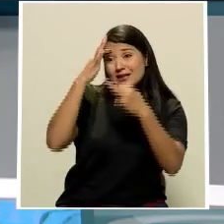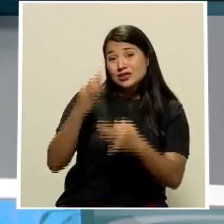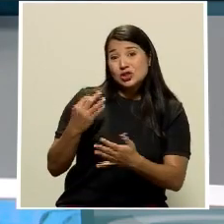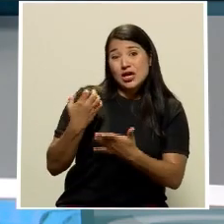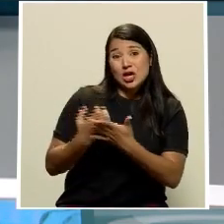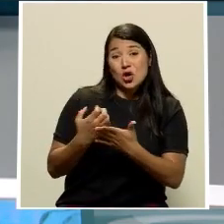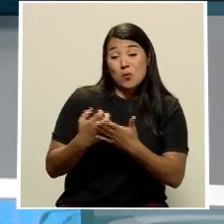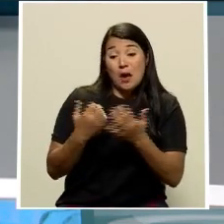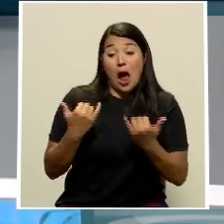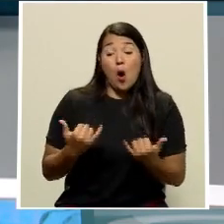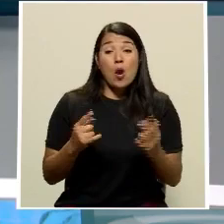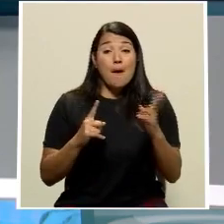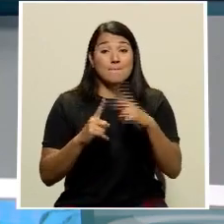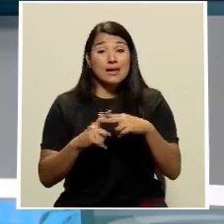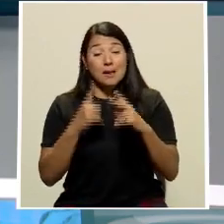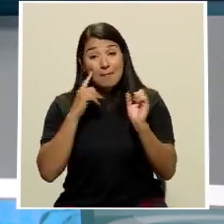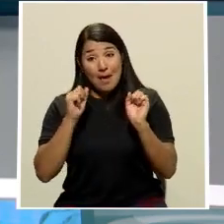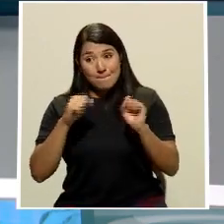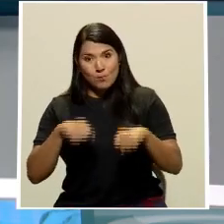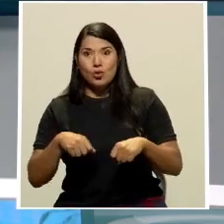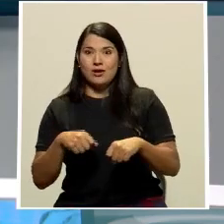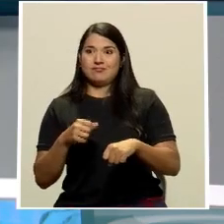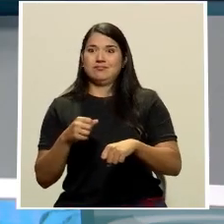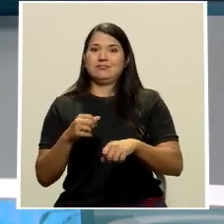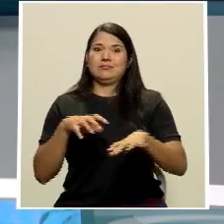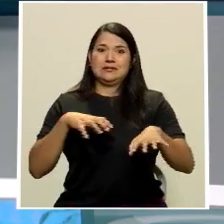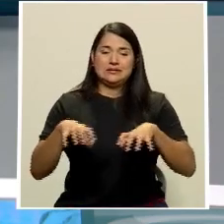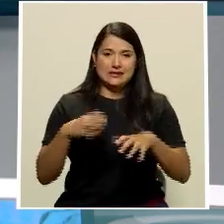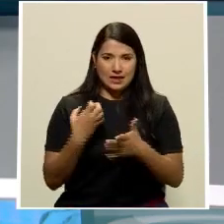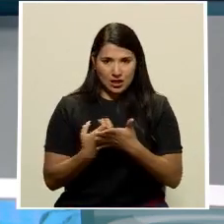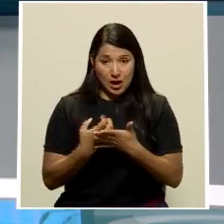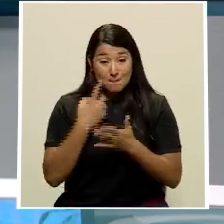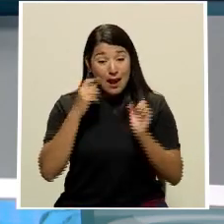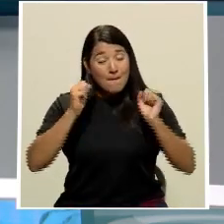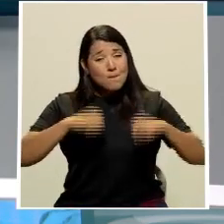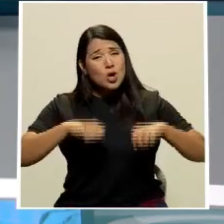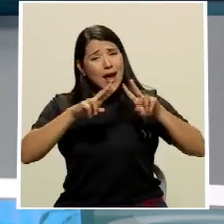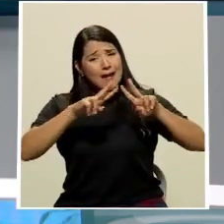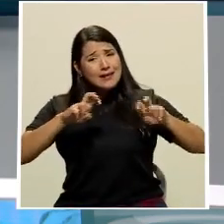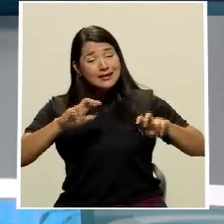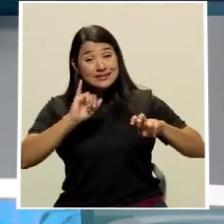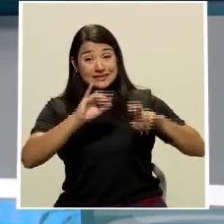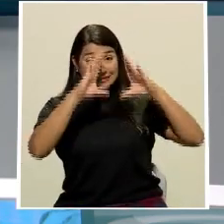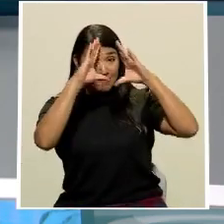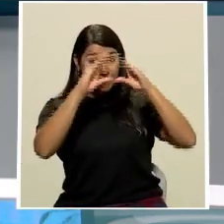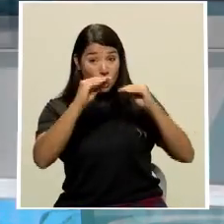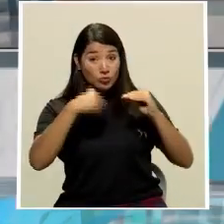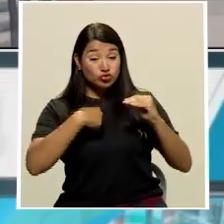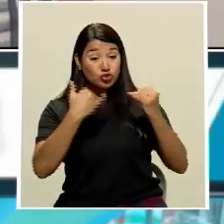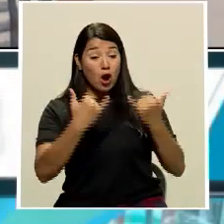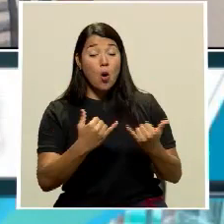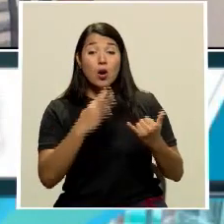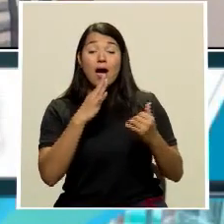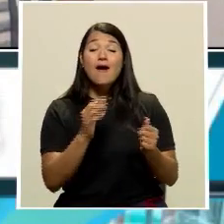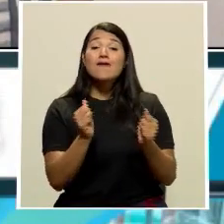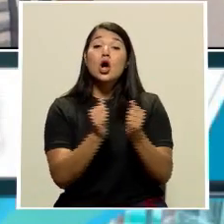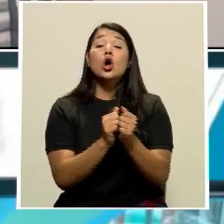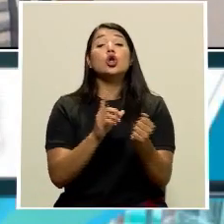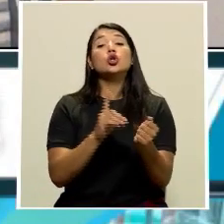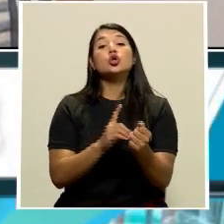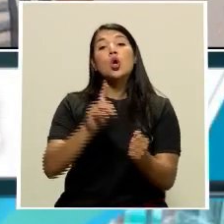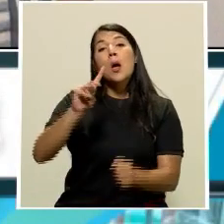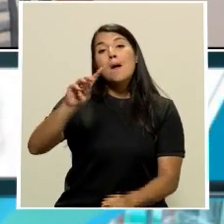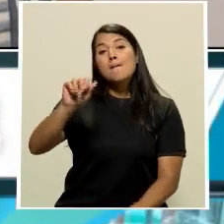que se están aplicando para combatir la crisis. Para analizar estos datos, Voy a conversar ahora con la doctora María